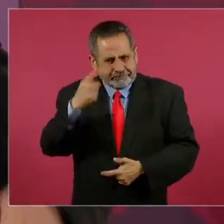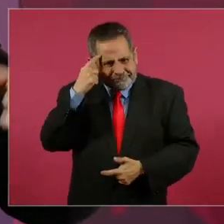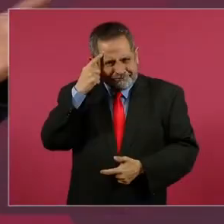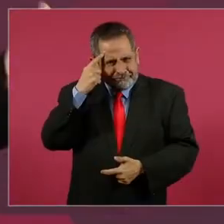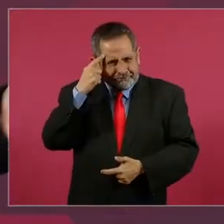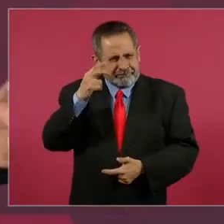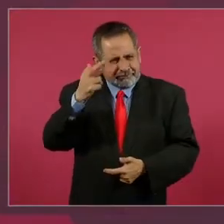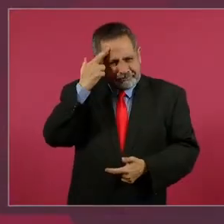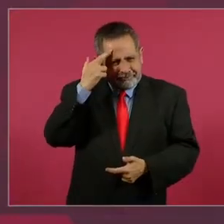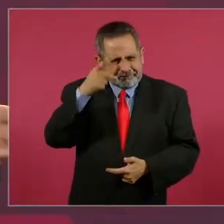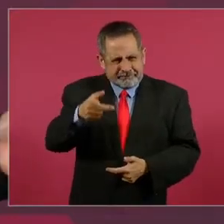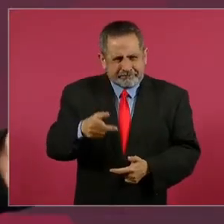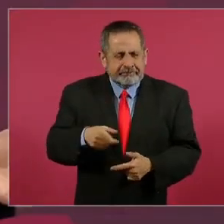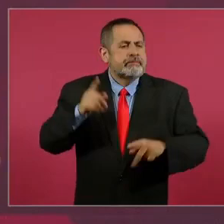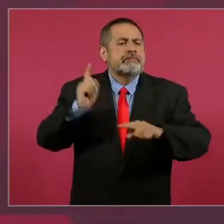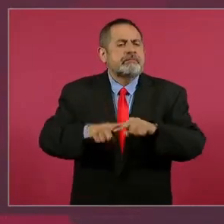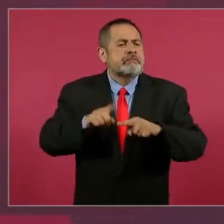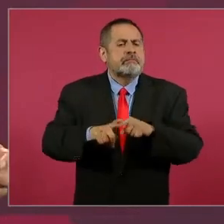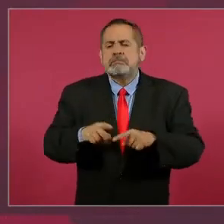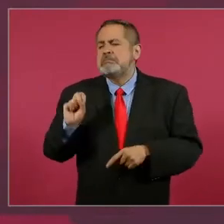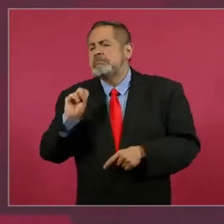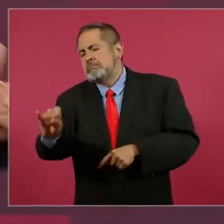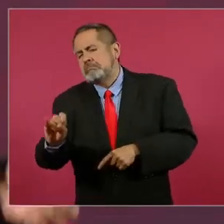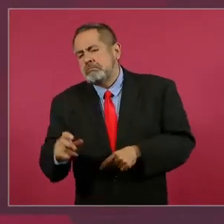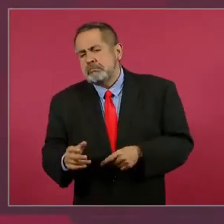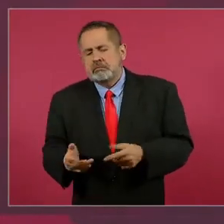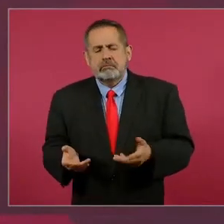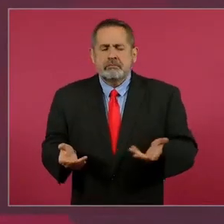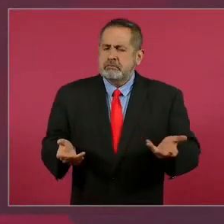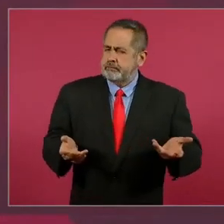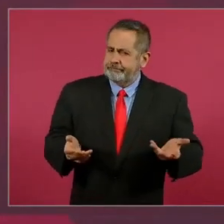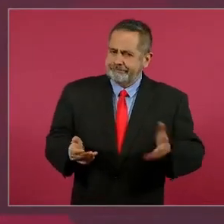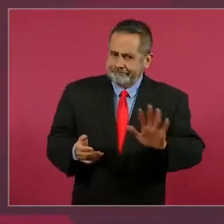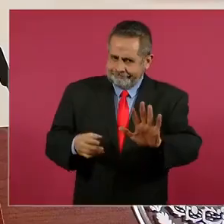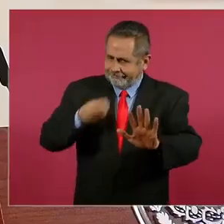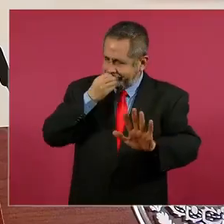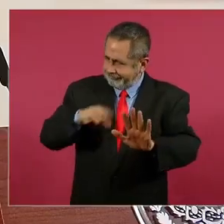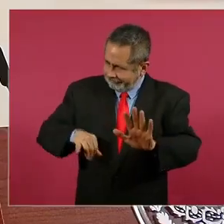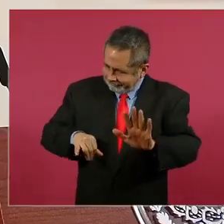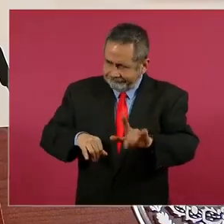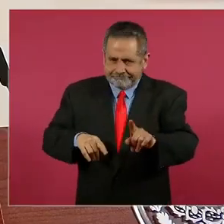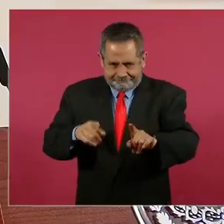Empecemos por eso, ¿no? Ya. Eso es muy interesante.